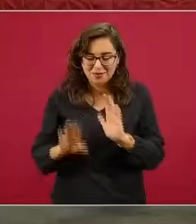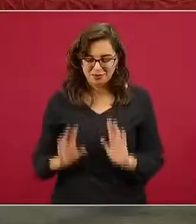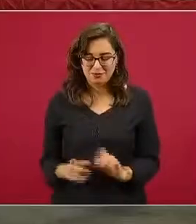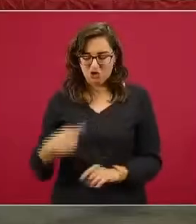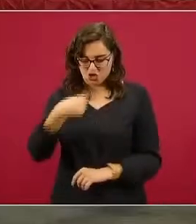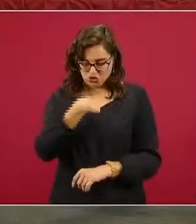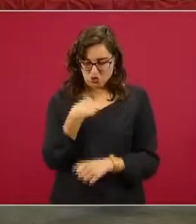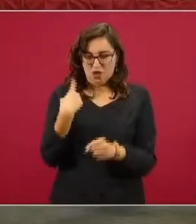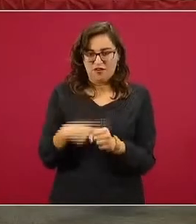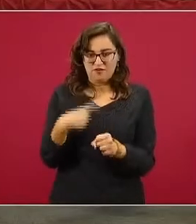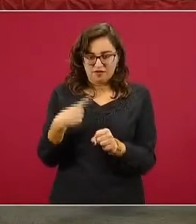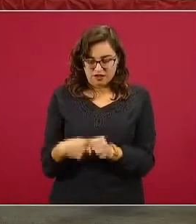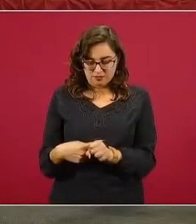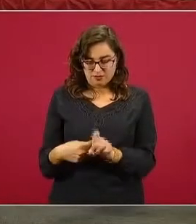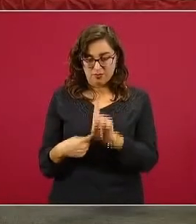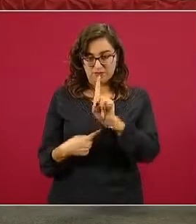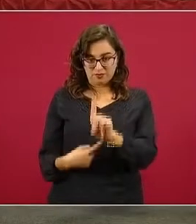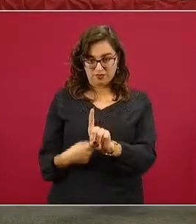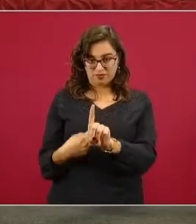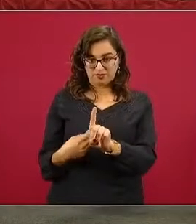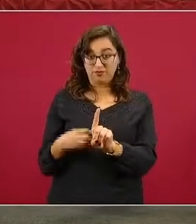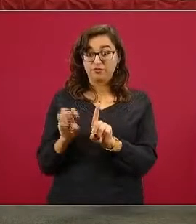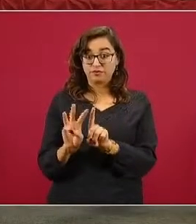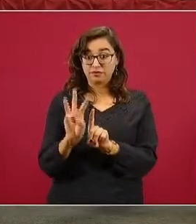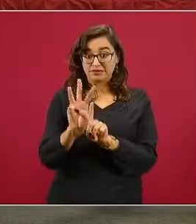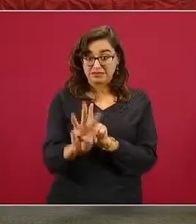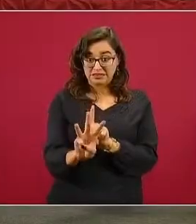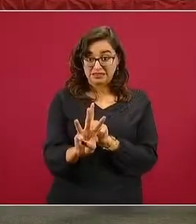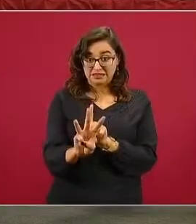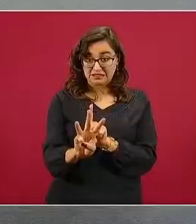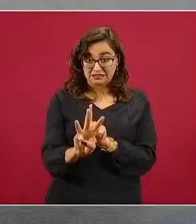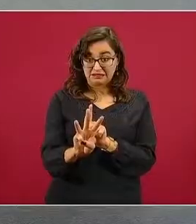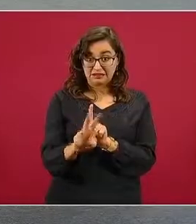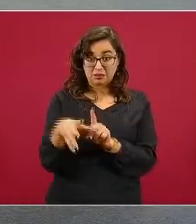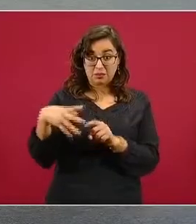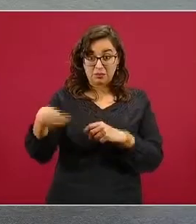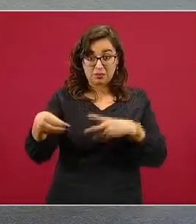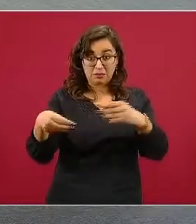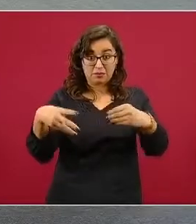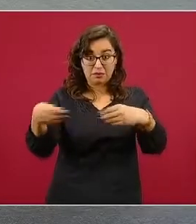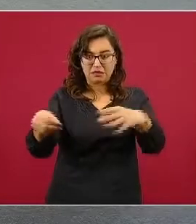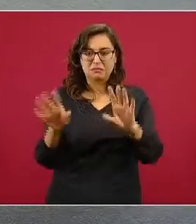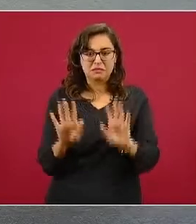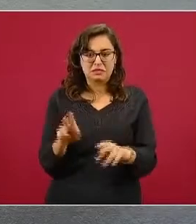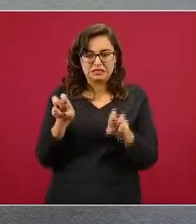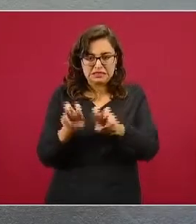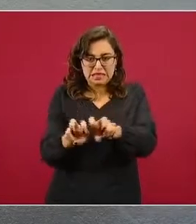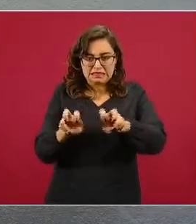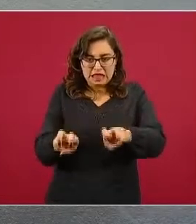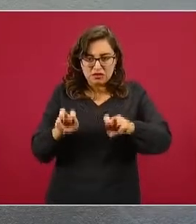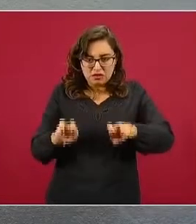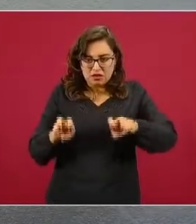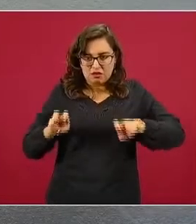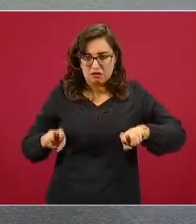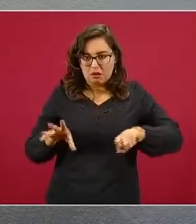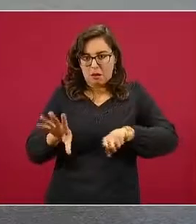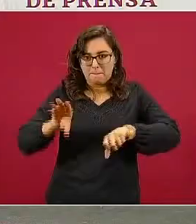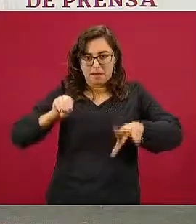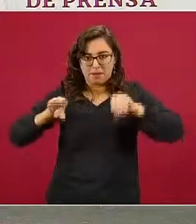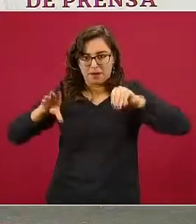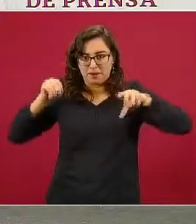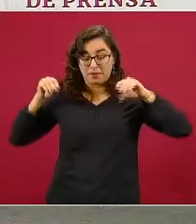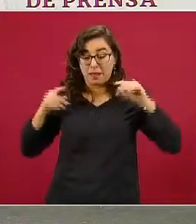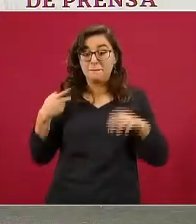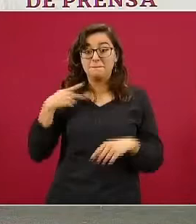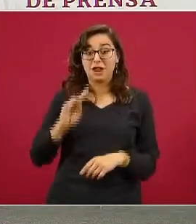entonces ustedes van a transmitir a la siguiente fila y a la siguiente fila y a la siguiente fila, ¿no? Suponiendo que se quedan en sus sillas. Pero si las 3